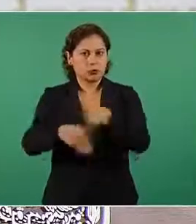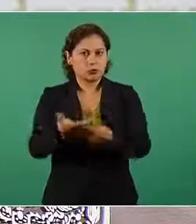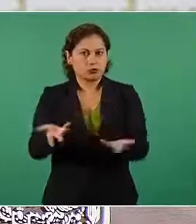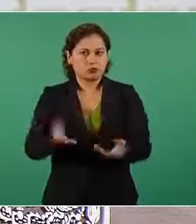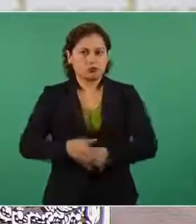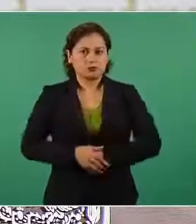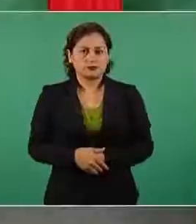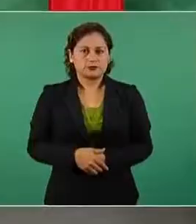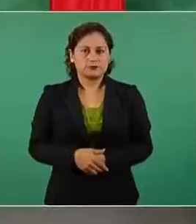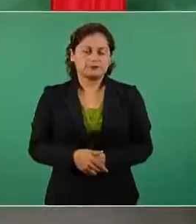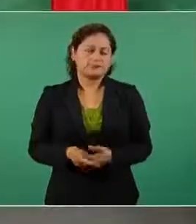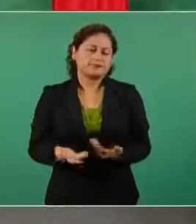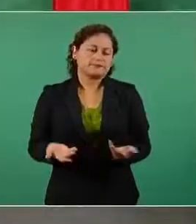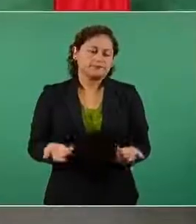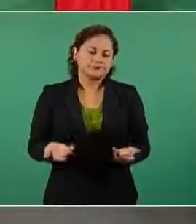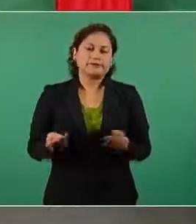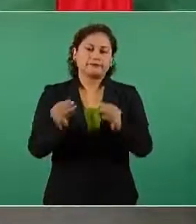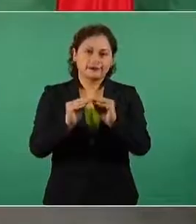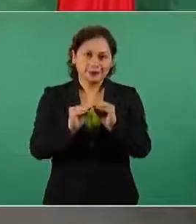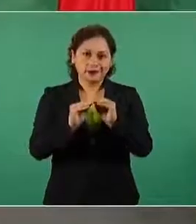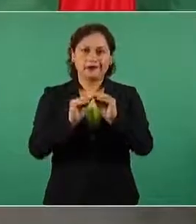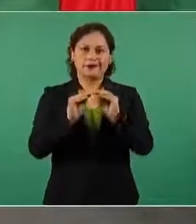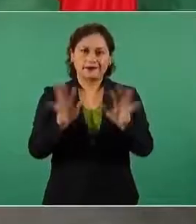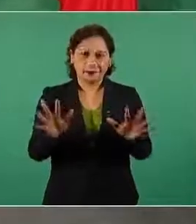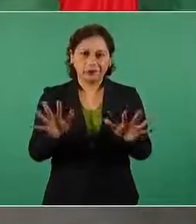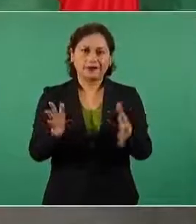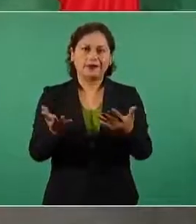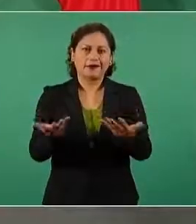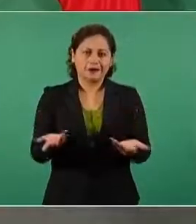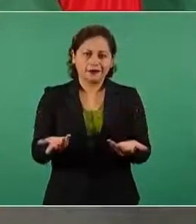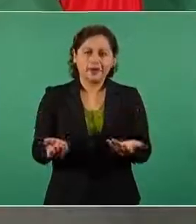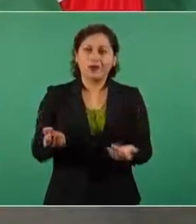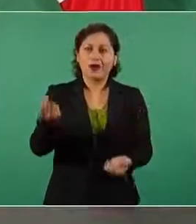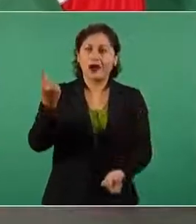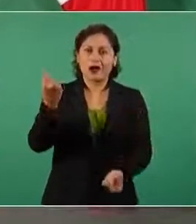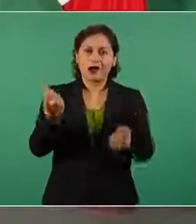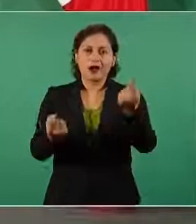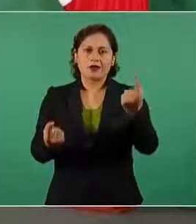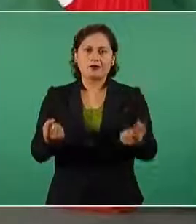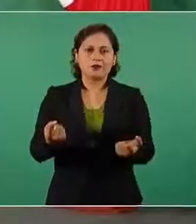Claro, hay quienes no aceptan.